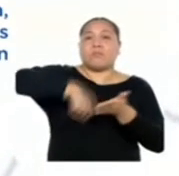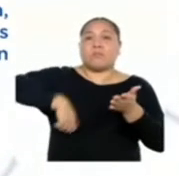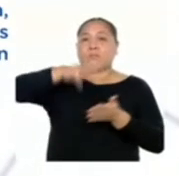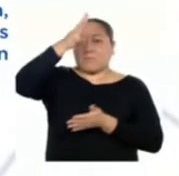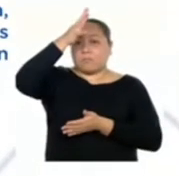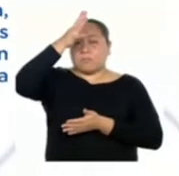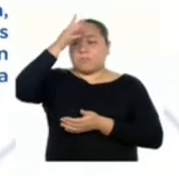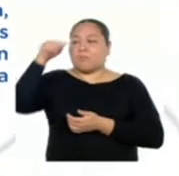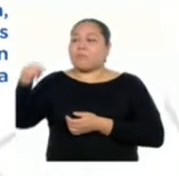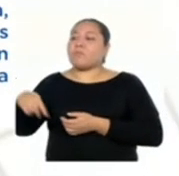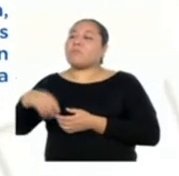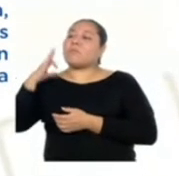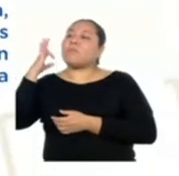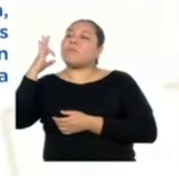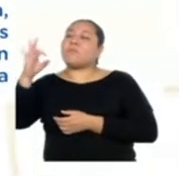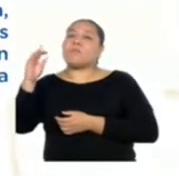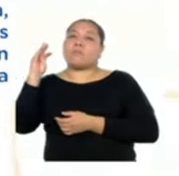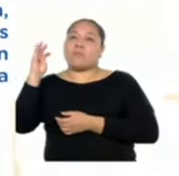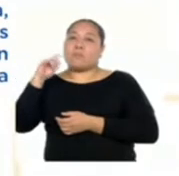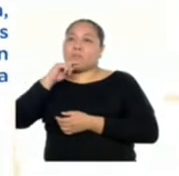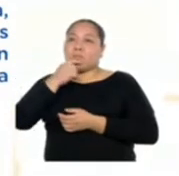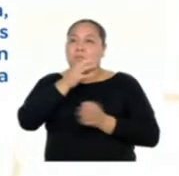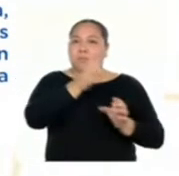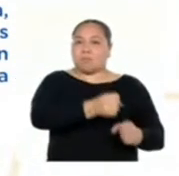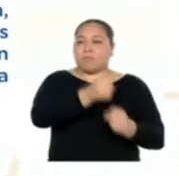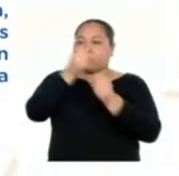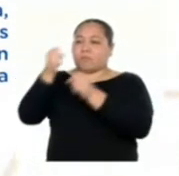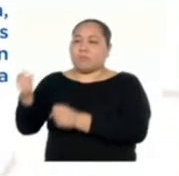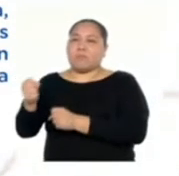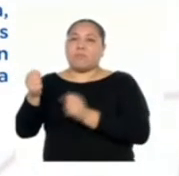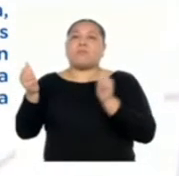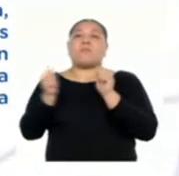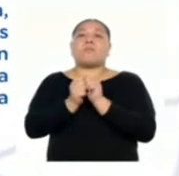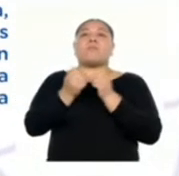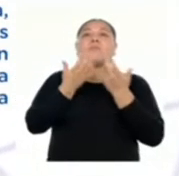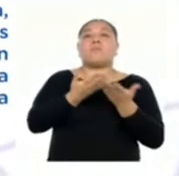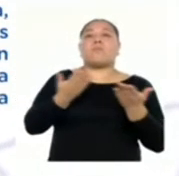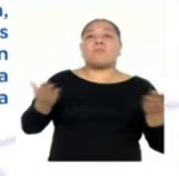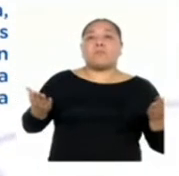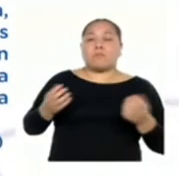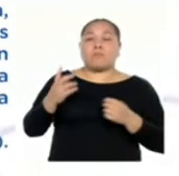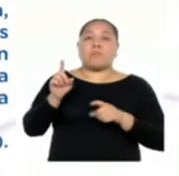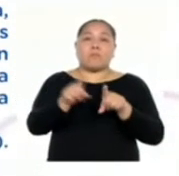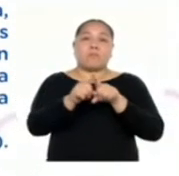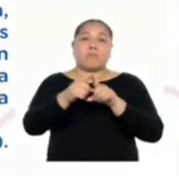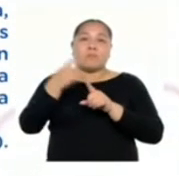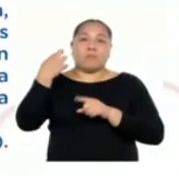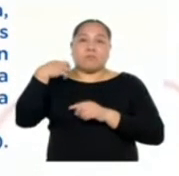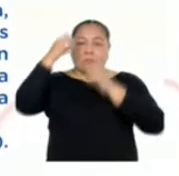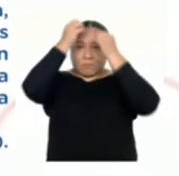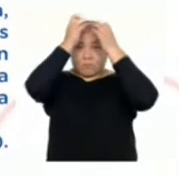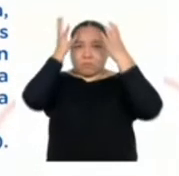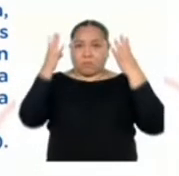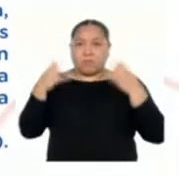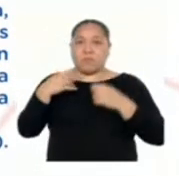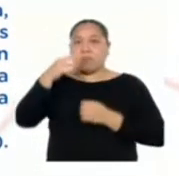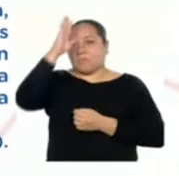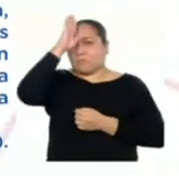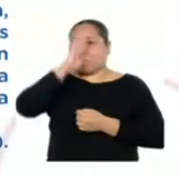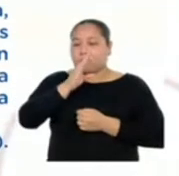por el padre y el futuro esposo con entrega de la correspondiente dote de la novia, y la boda religiosa.